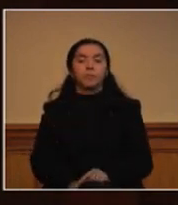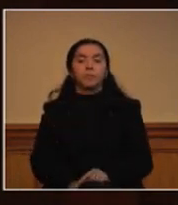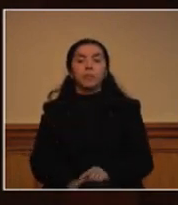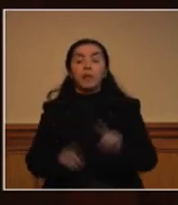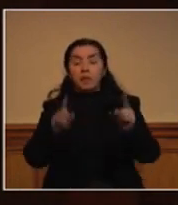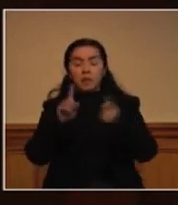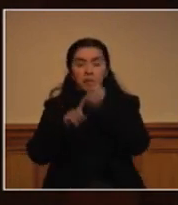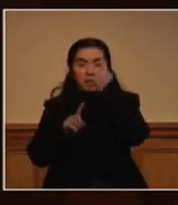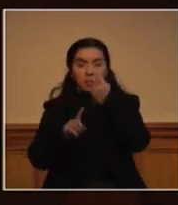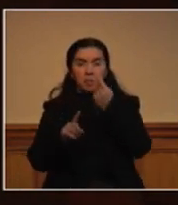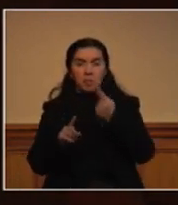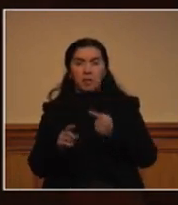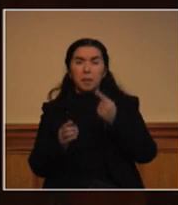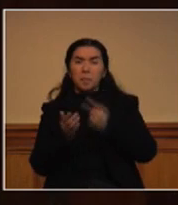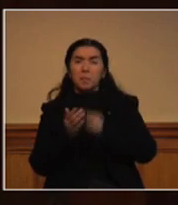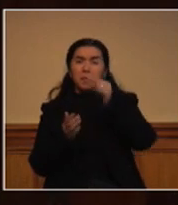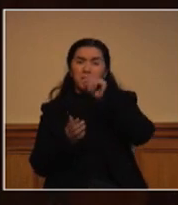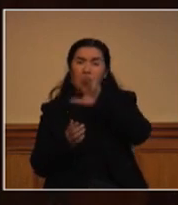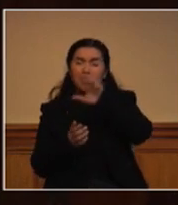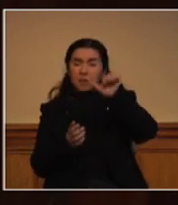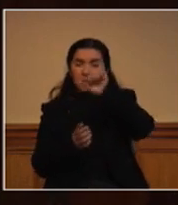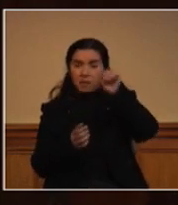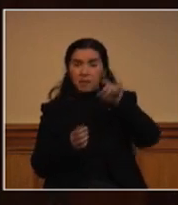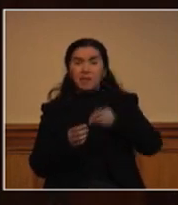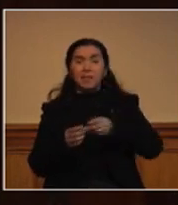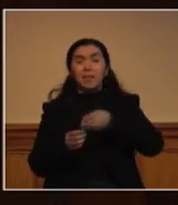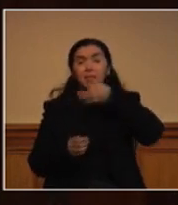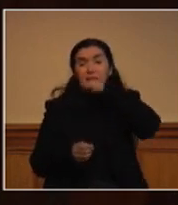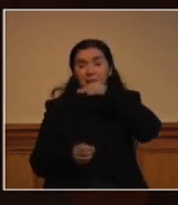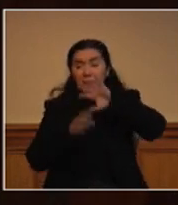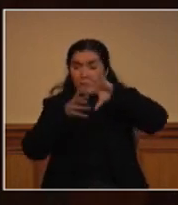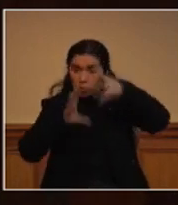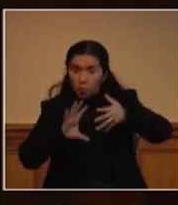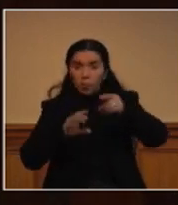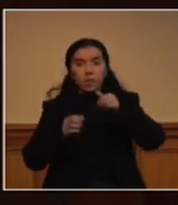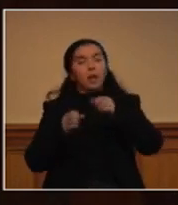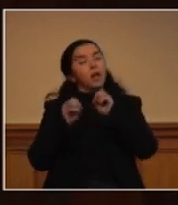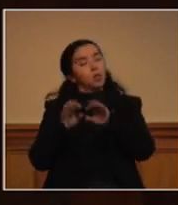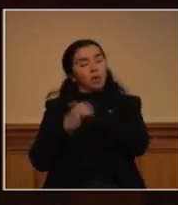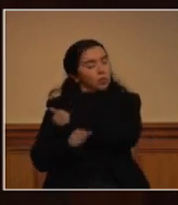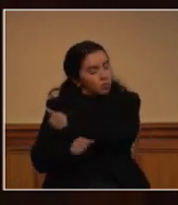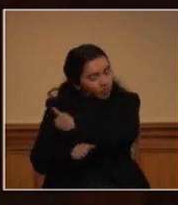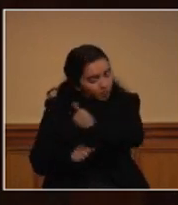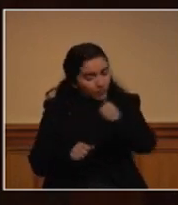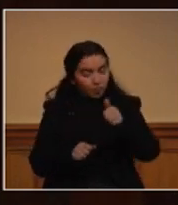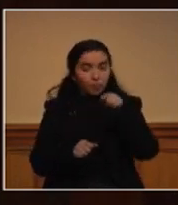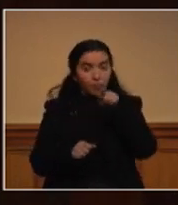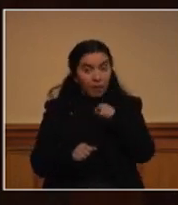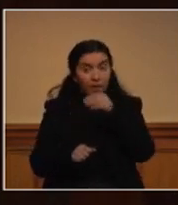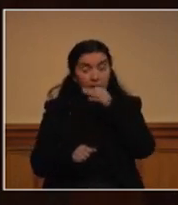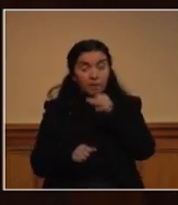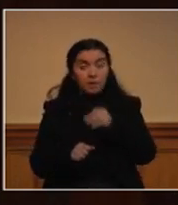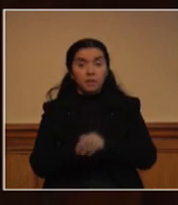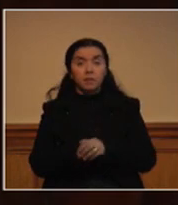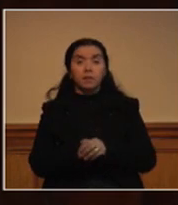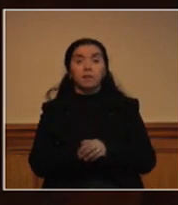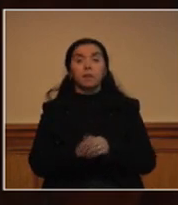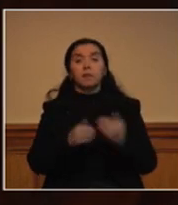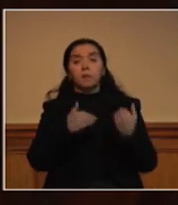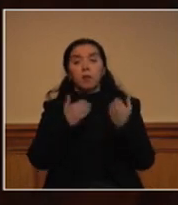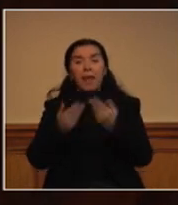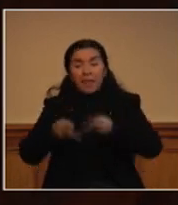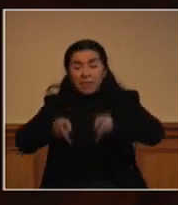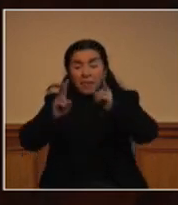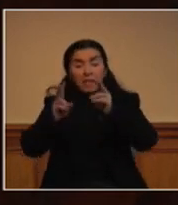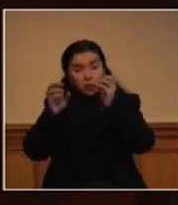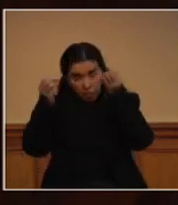1960, y es la Declaración Mundial sobre la Educación para Todos, en la que pueda satisfacer los derechos de aprendizaje